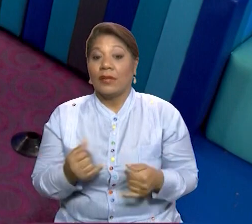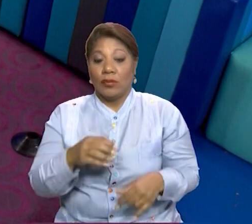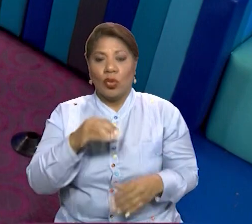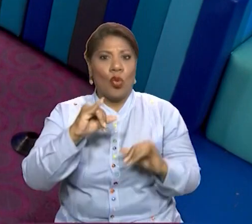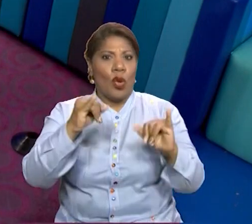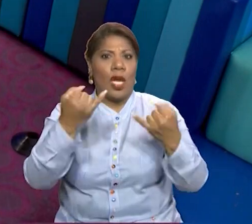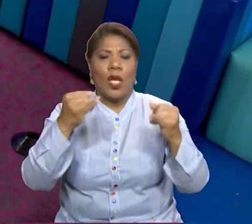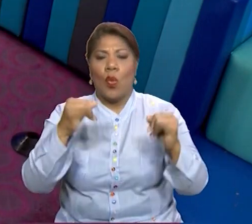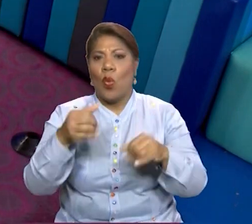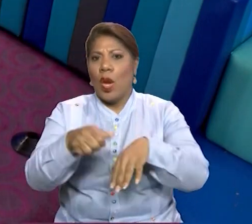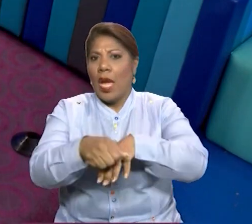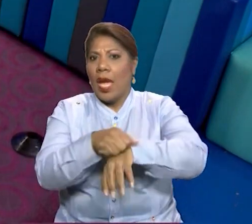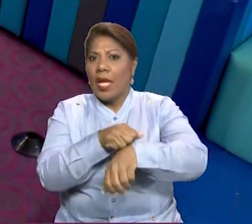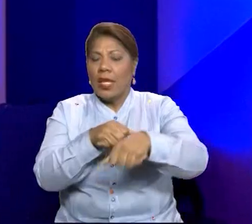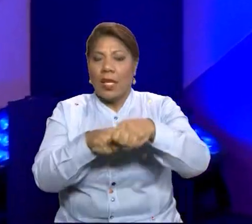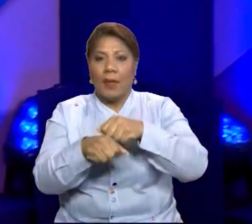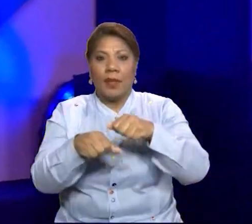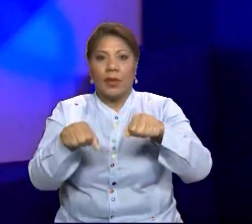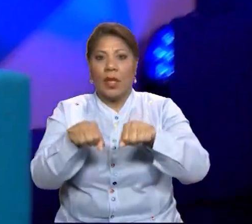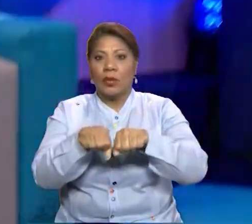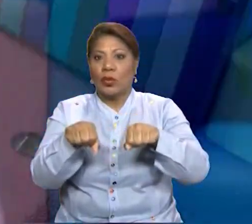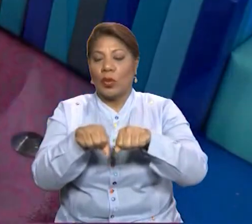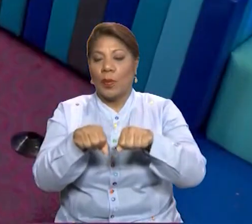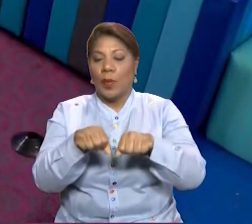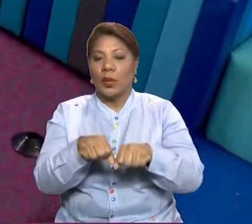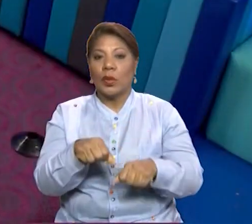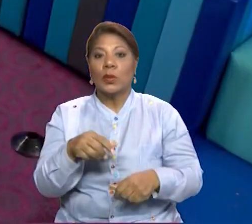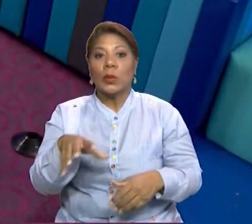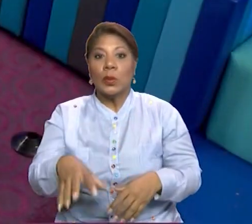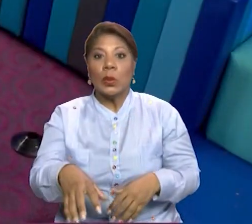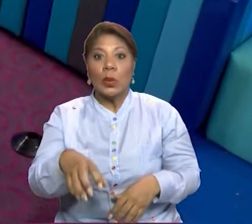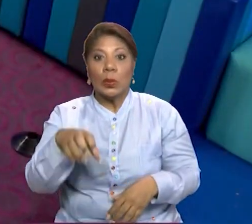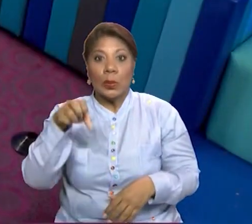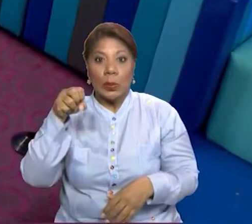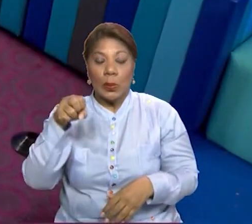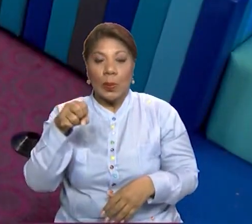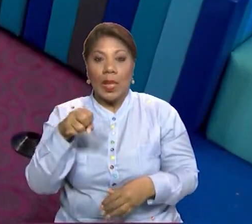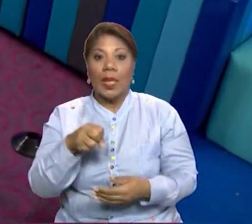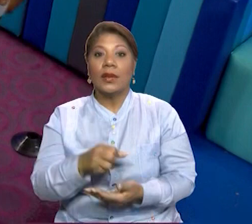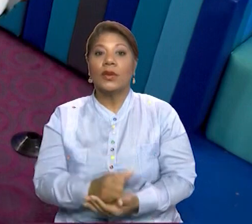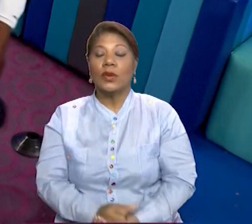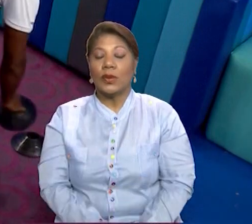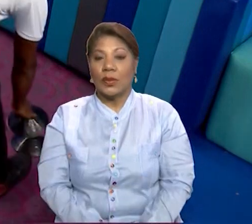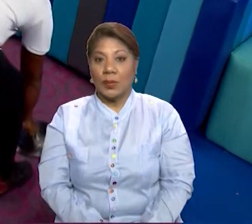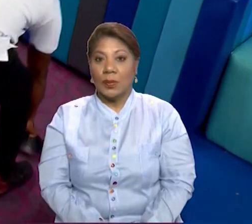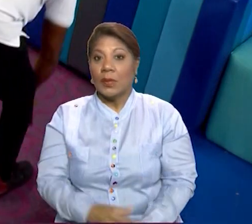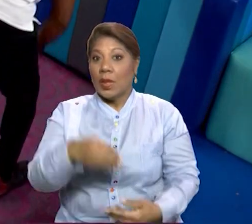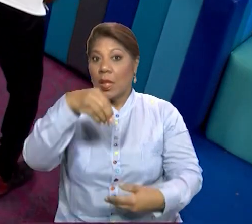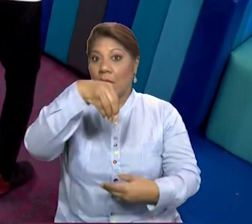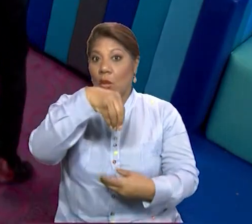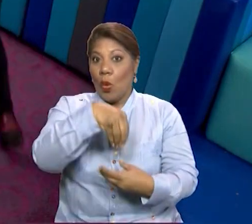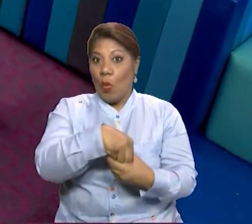materiales, vamos a agarrarlo. Yo voy a levantarlos. Voy a tomarlos.